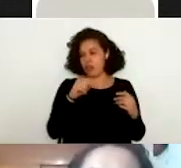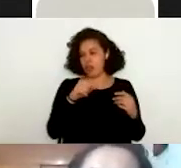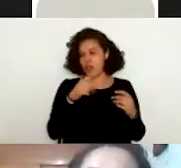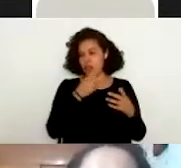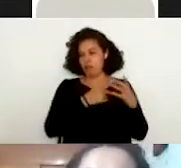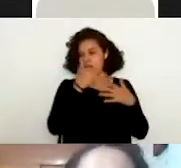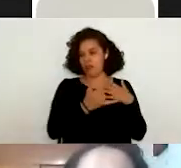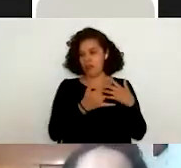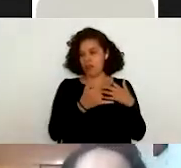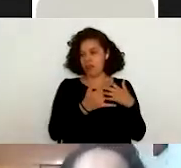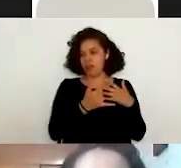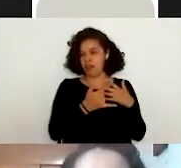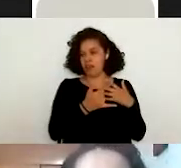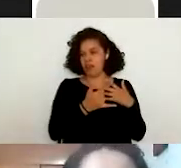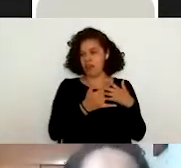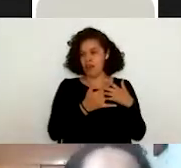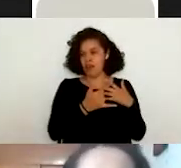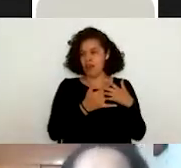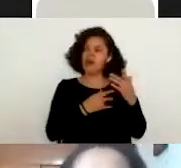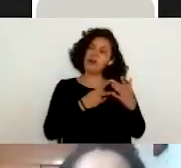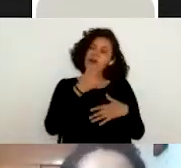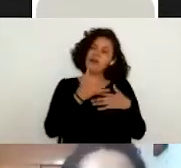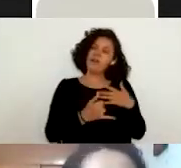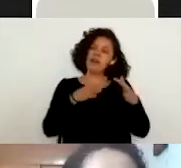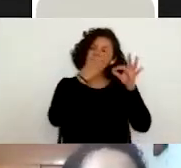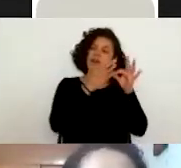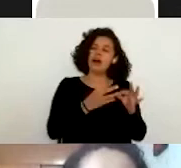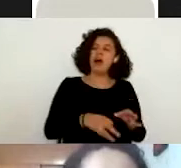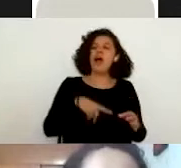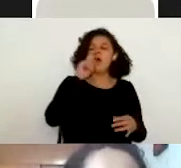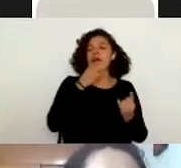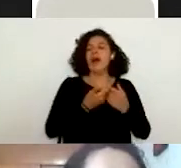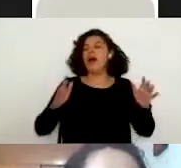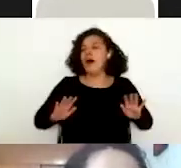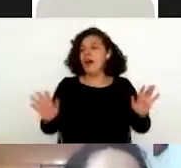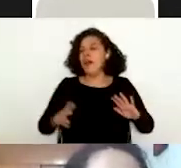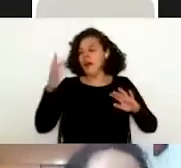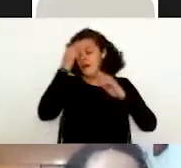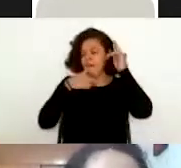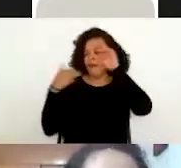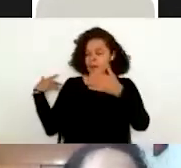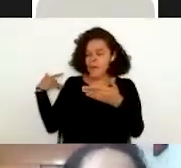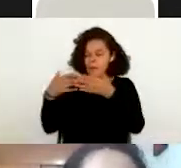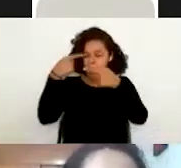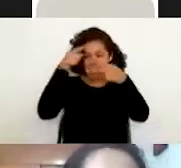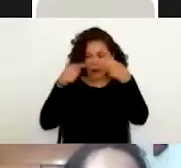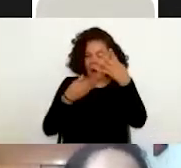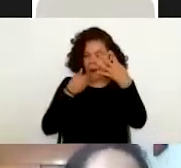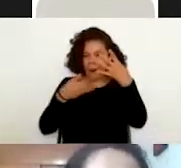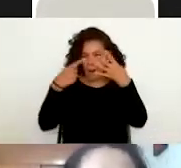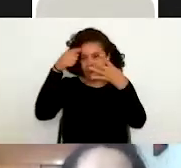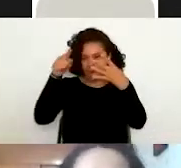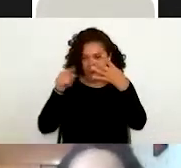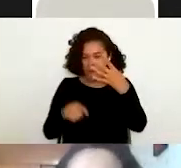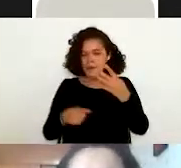proyecto y si creen que cumpla con las características que hasta ahorita hemos revisado, ¿no? Si creen que consideran que cuando